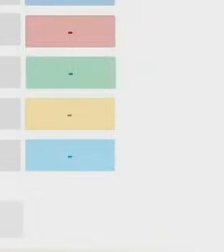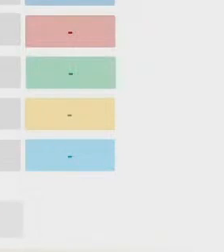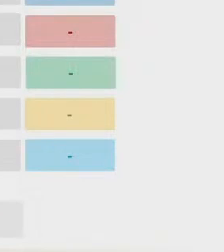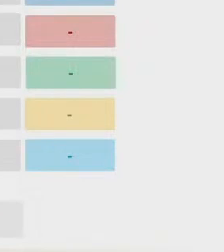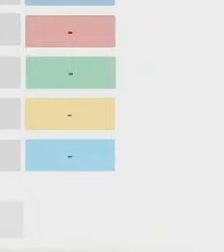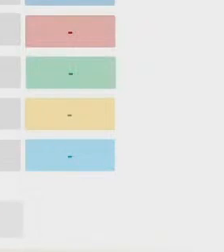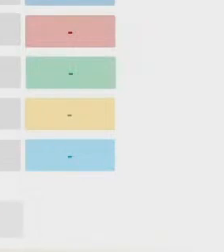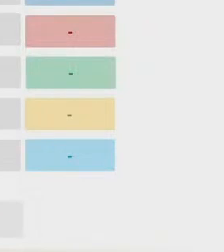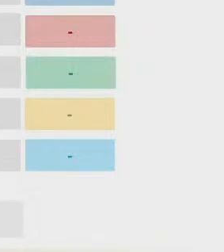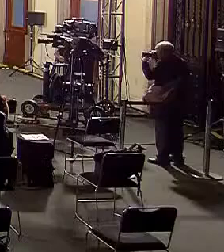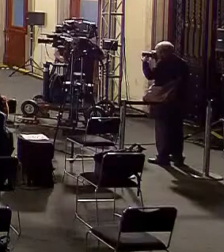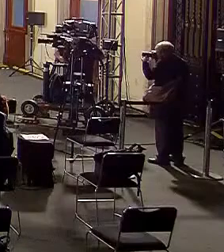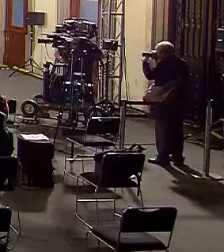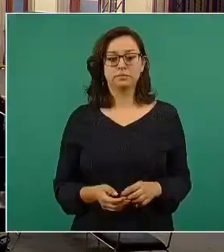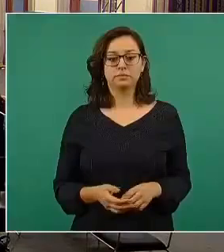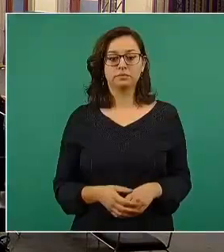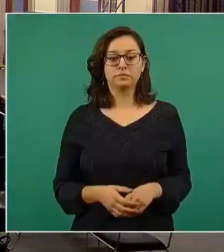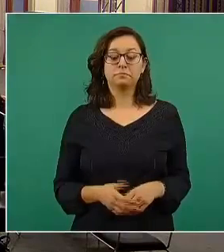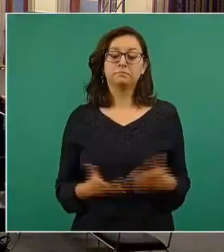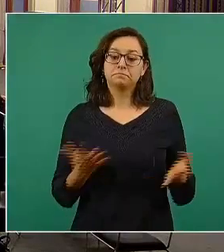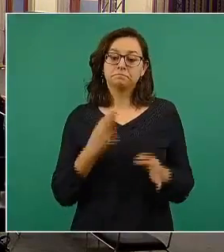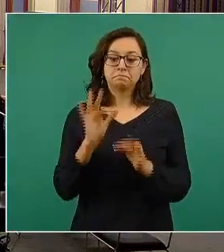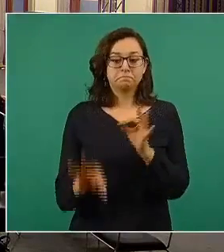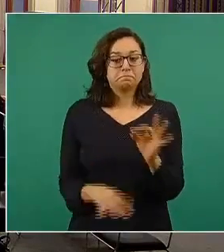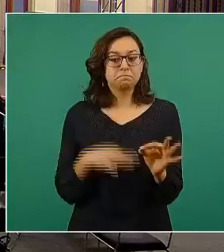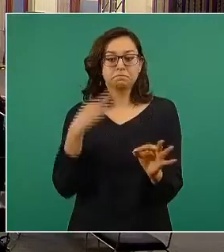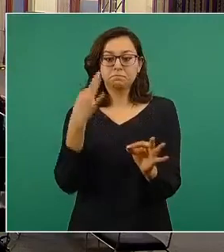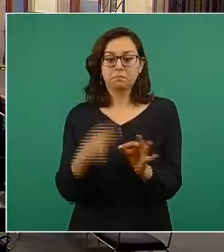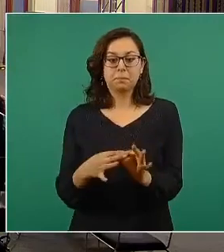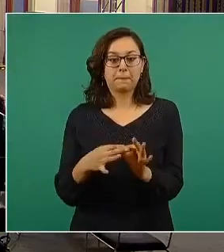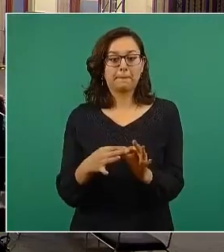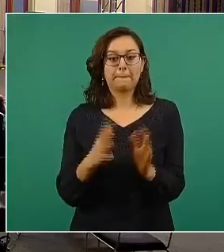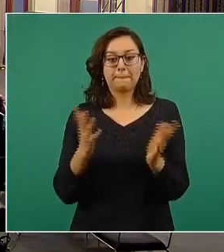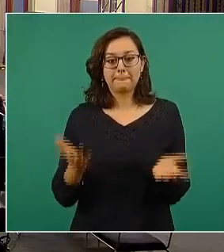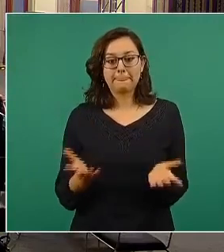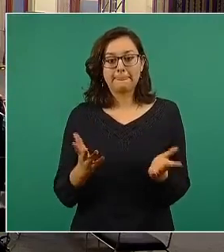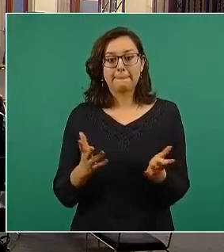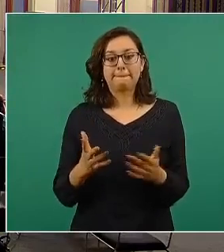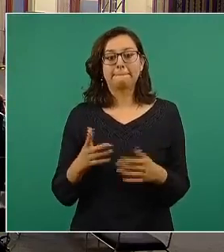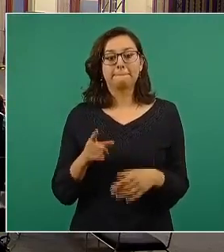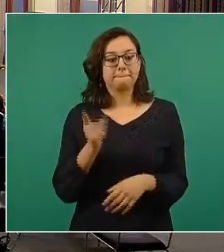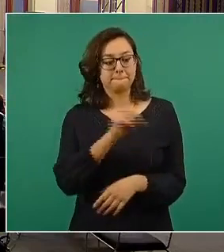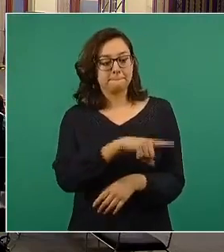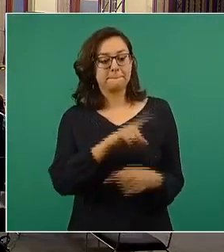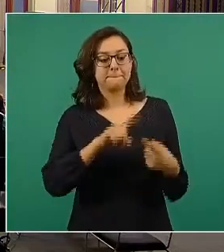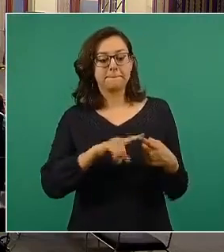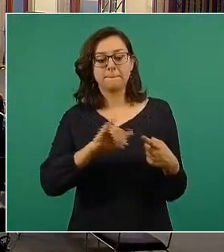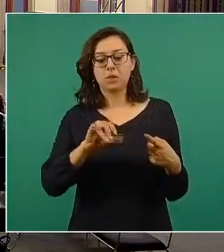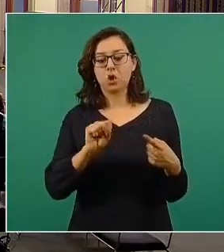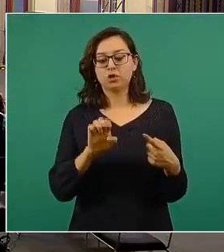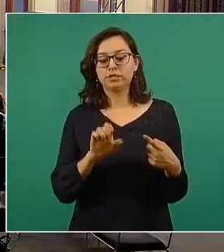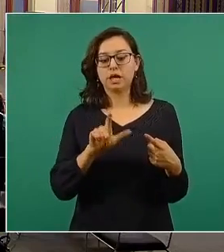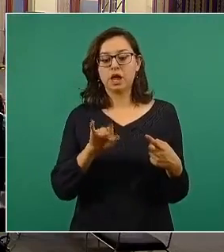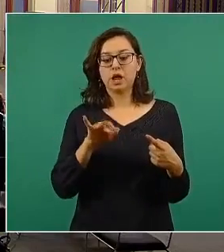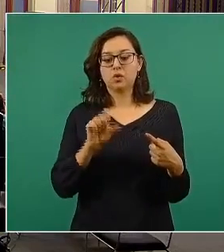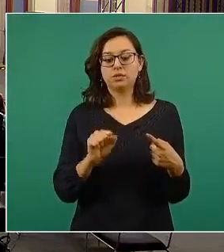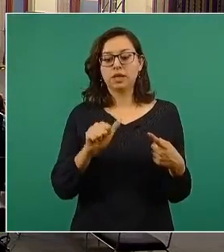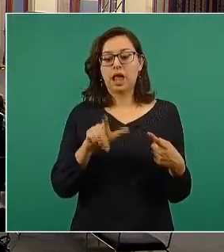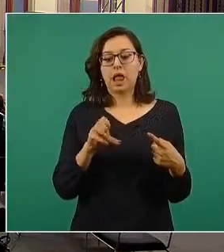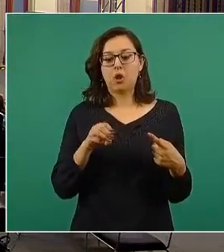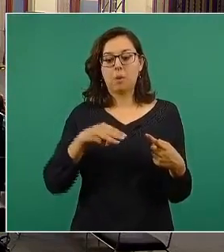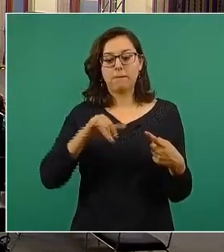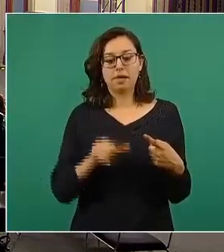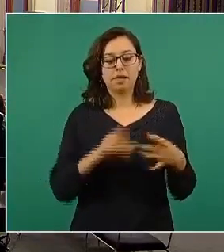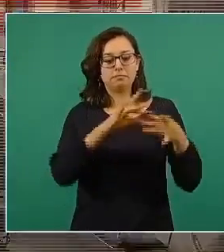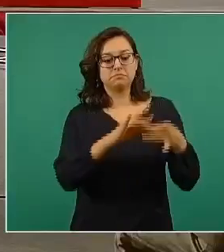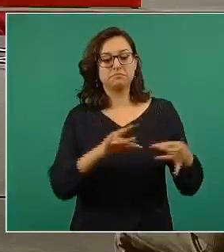dejo y comento simplemente la lógica de lo que se presentará. El doctor José Luis Salomía nos va a presentar una